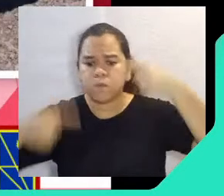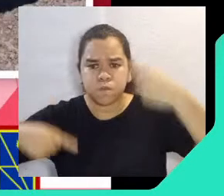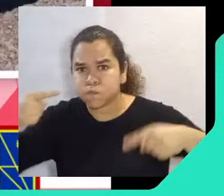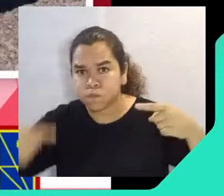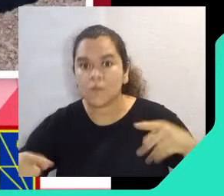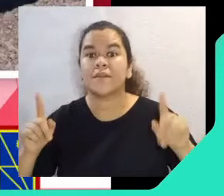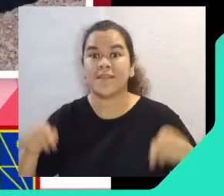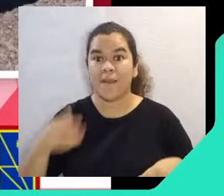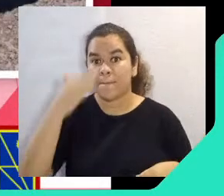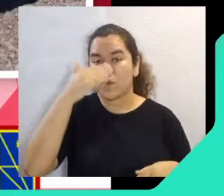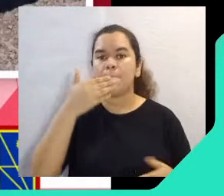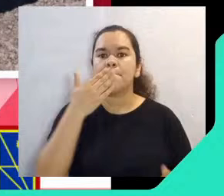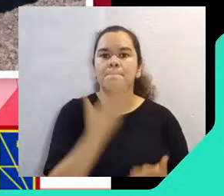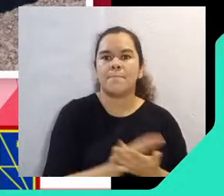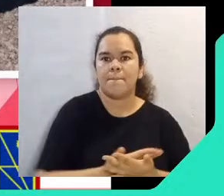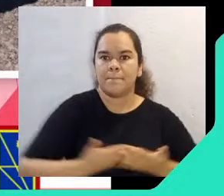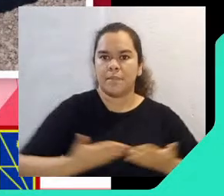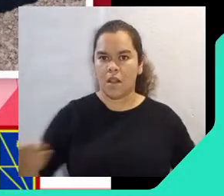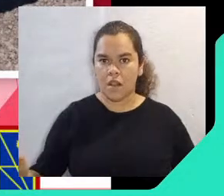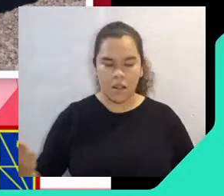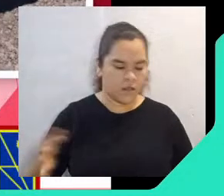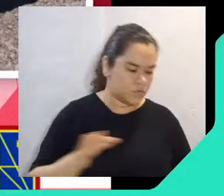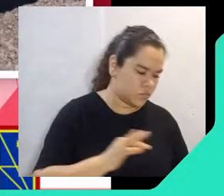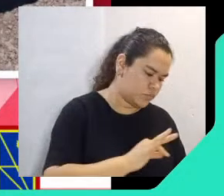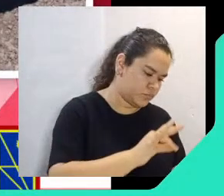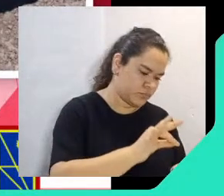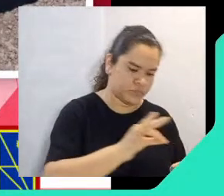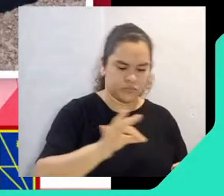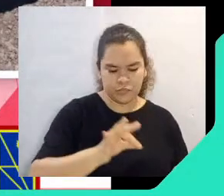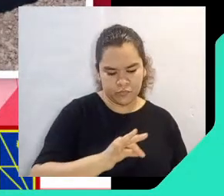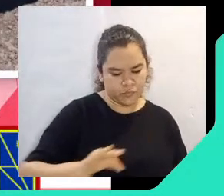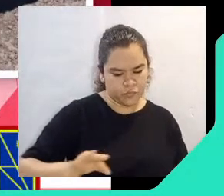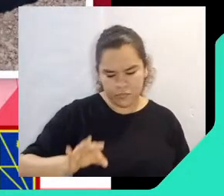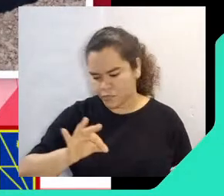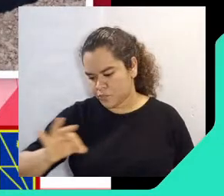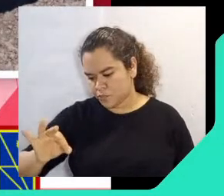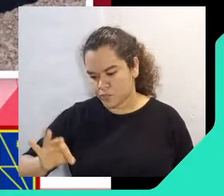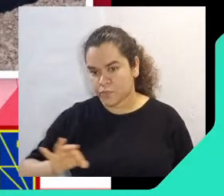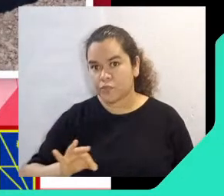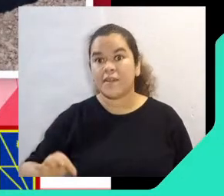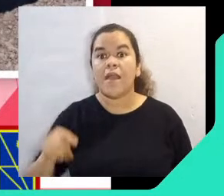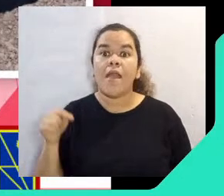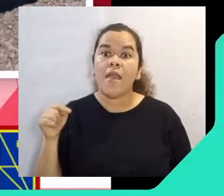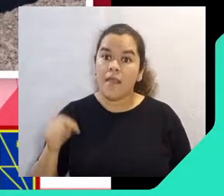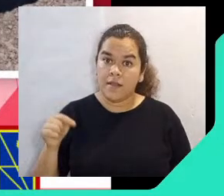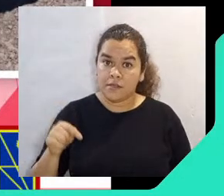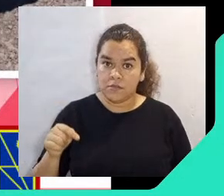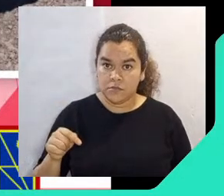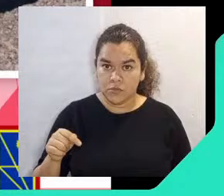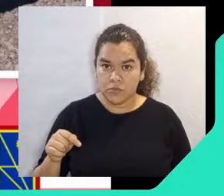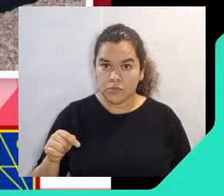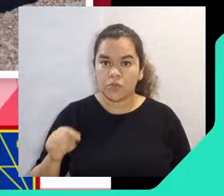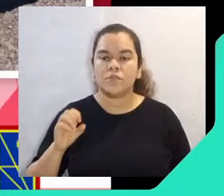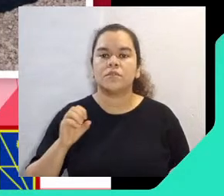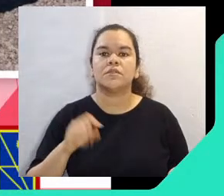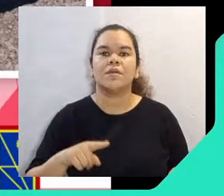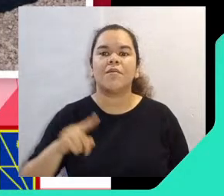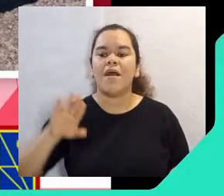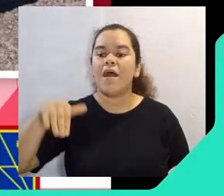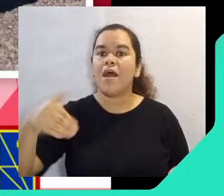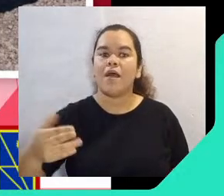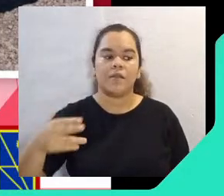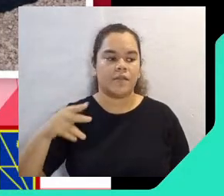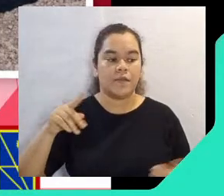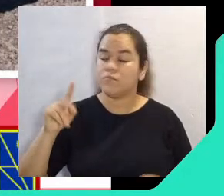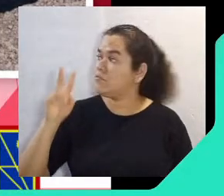cartográfica. Esa información que nosotros realizamos en el territorio son las actividades de campo. Como ven las